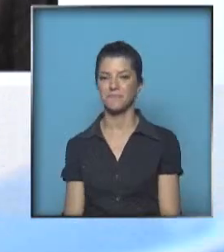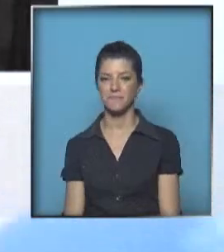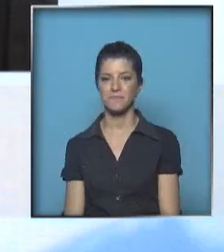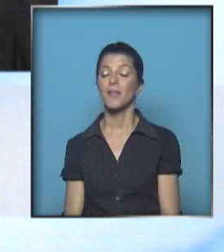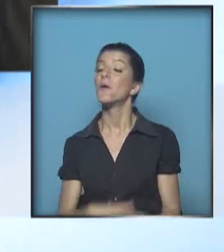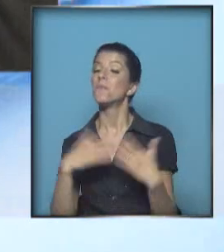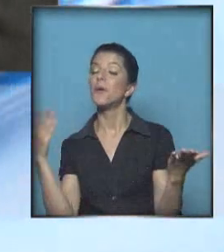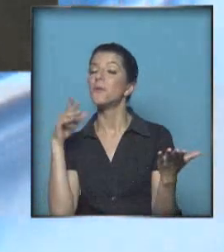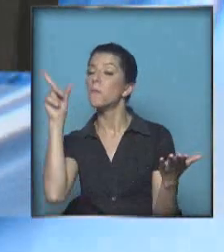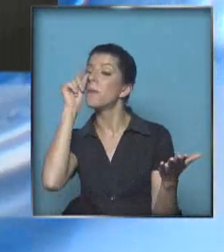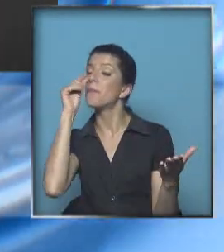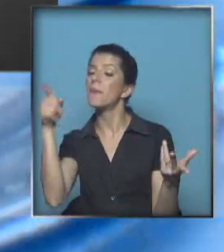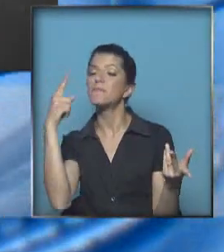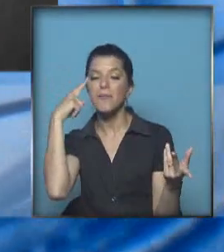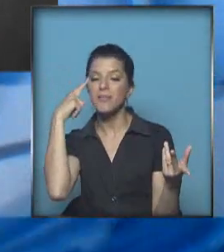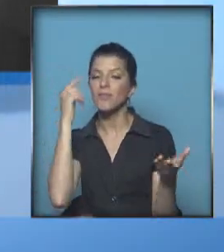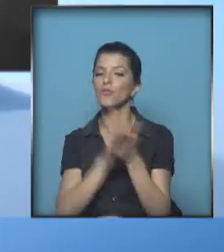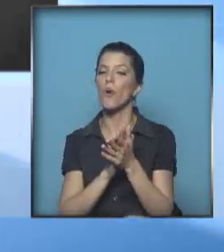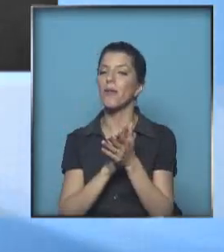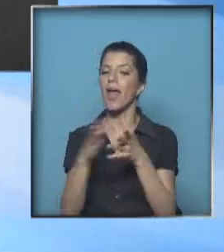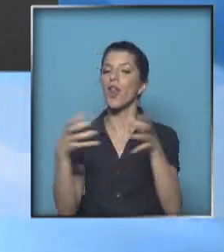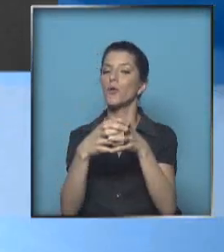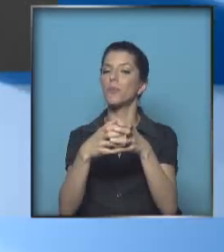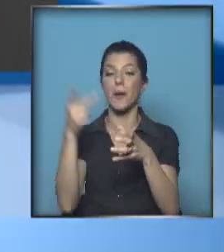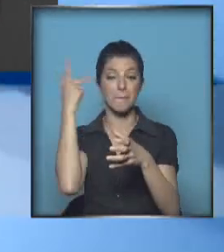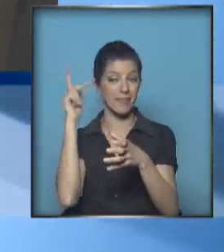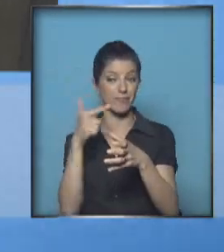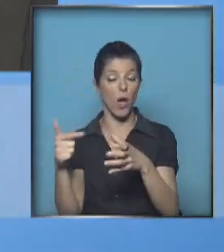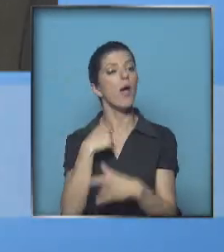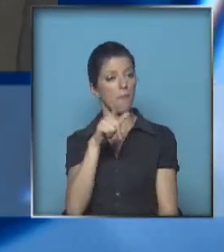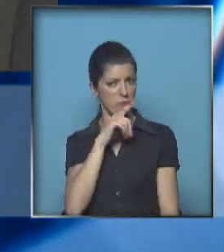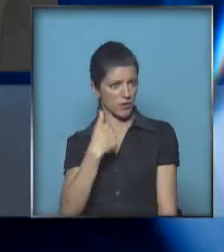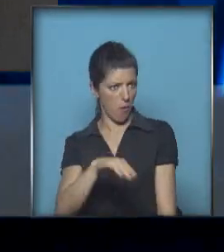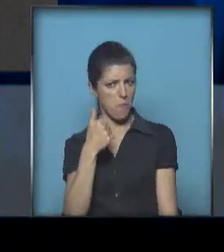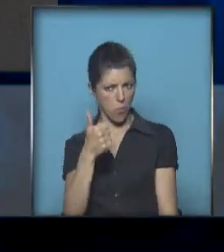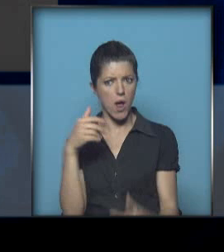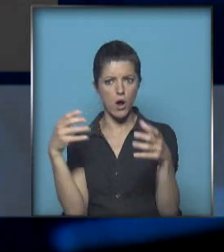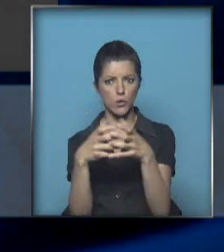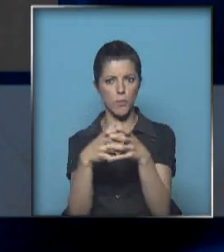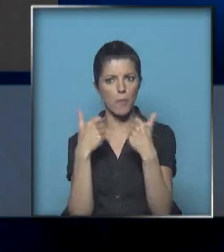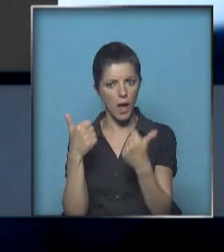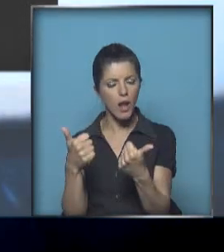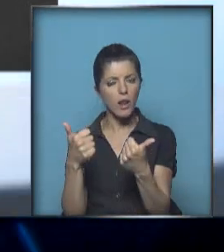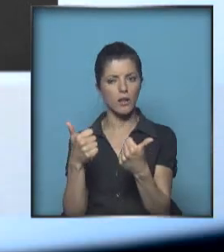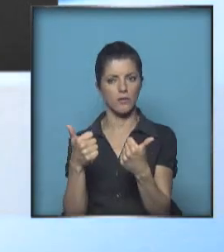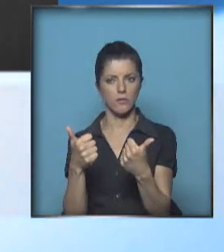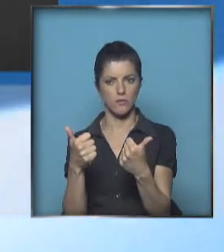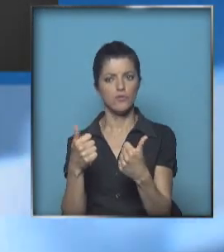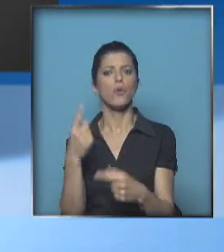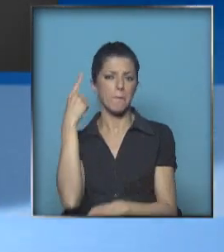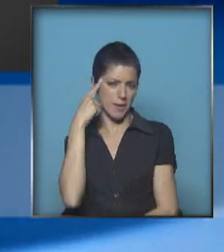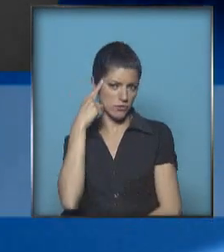papá, a ver, la expectativa para ver a la selección hoy sin Messi. Y creo que vamos a estar bien, el equipo está armado, está probado, creo que hay